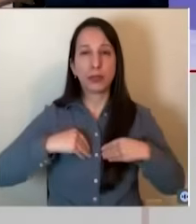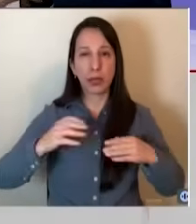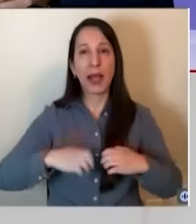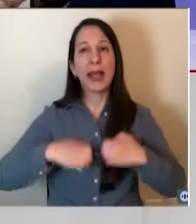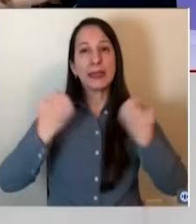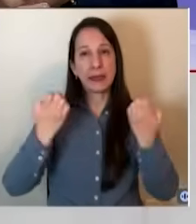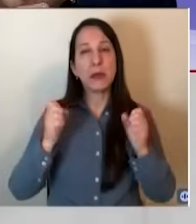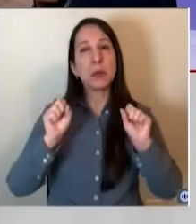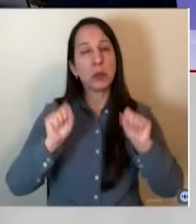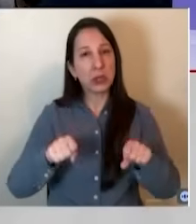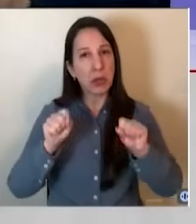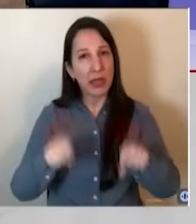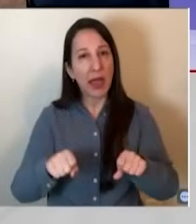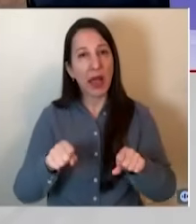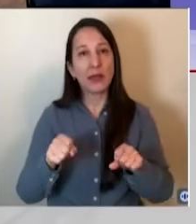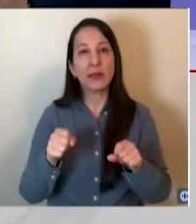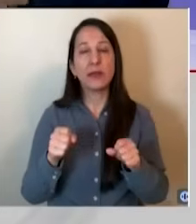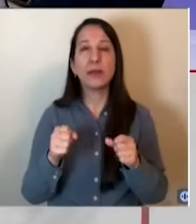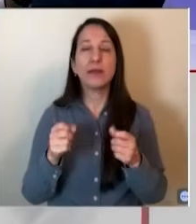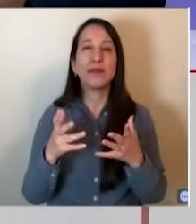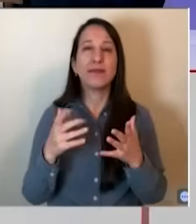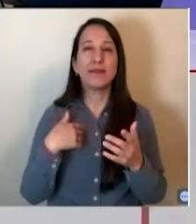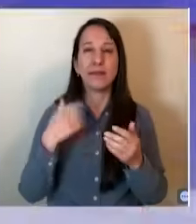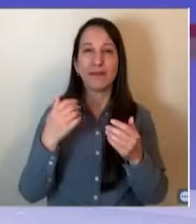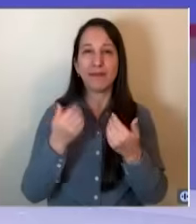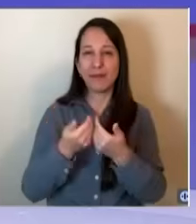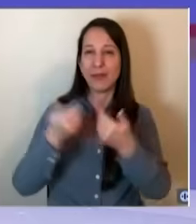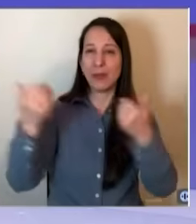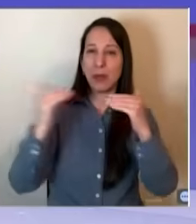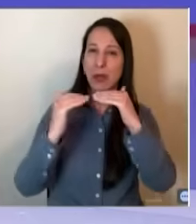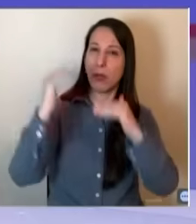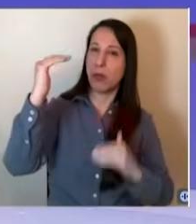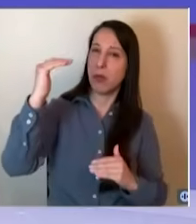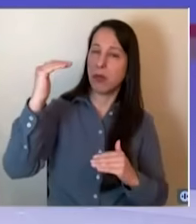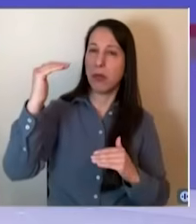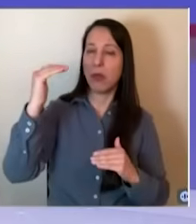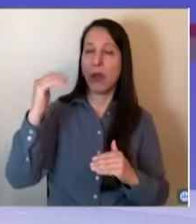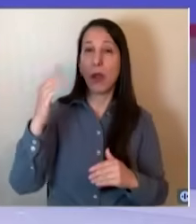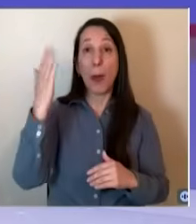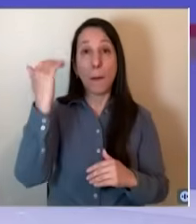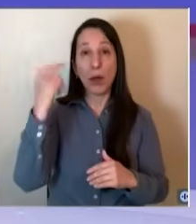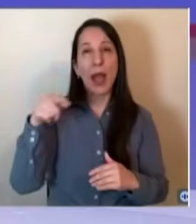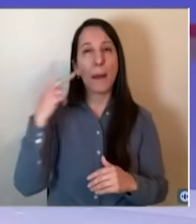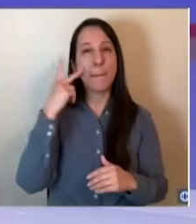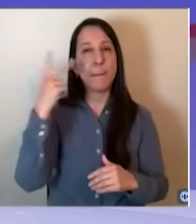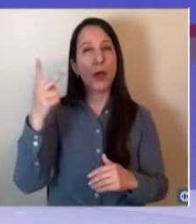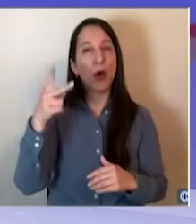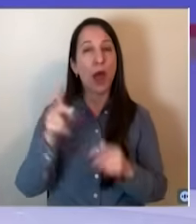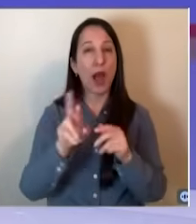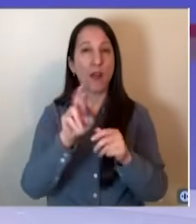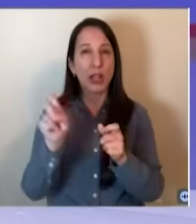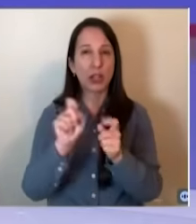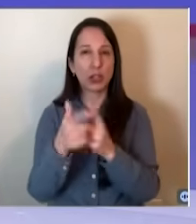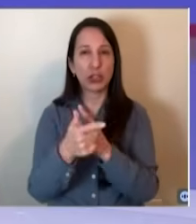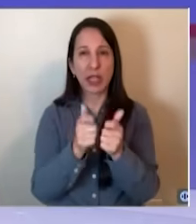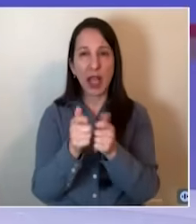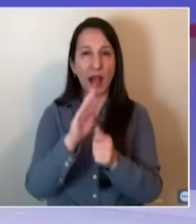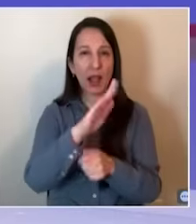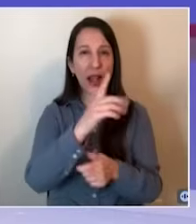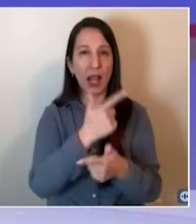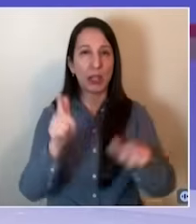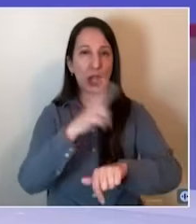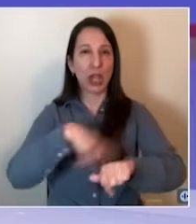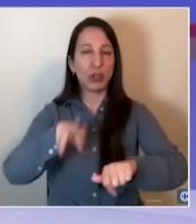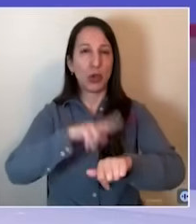ese sesgo inducido que yo hablaba, porque había visto que en las redes del Partido Liberación Nacional se